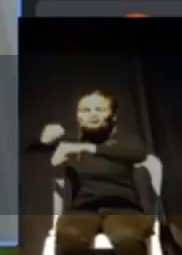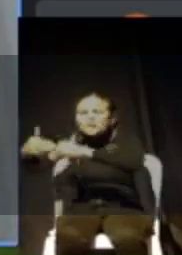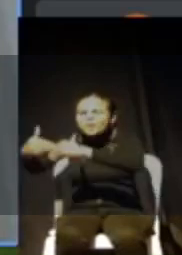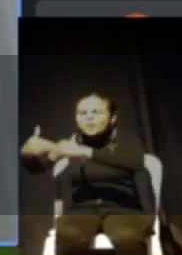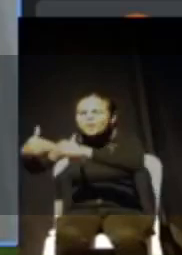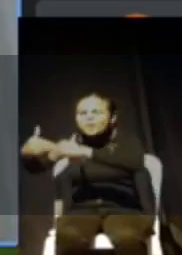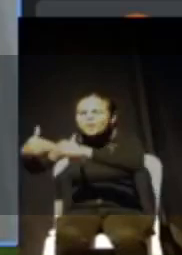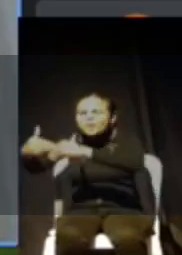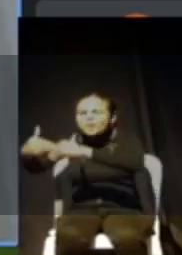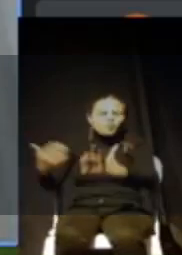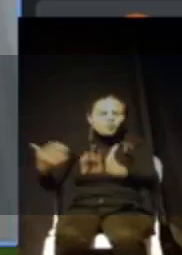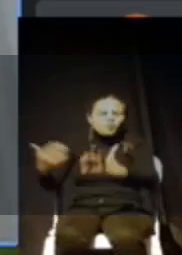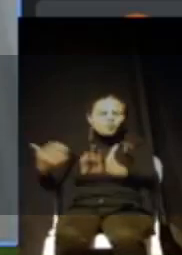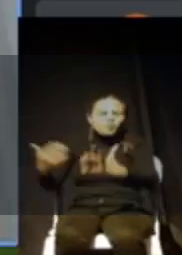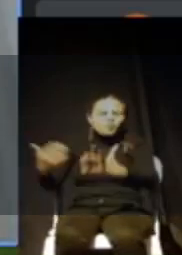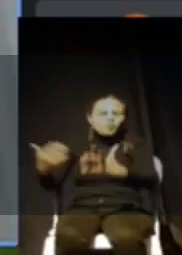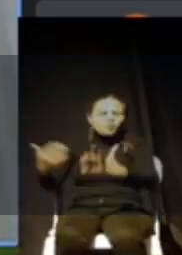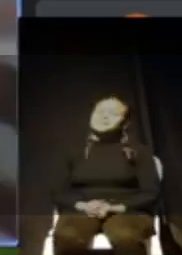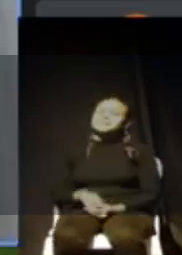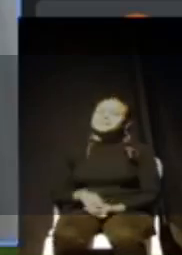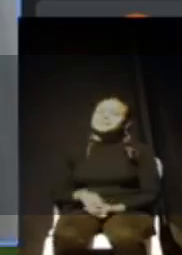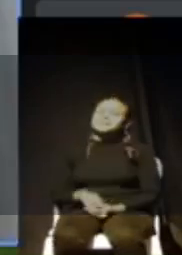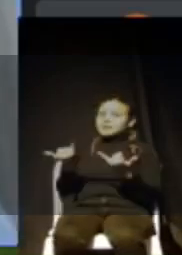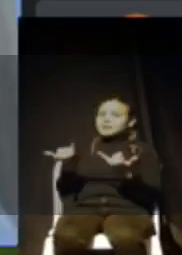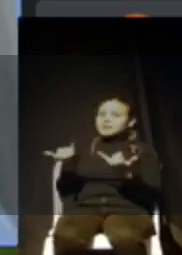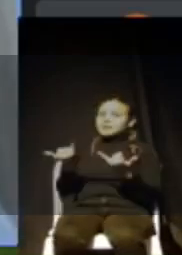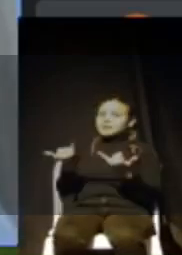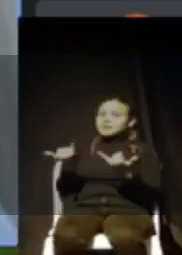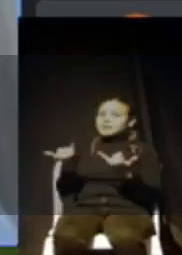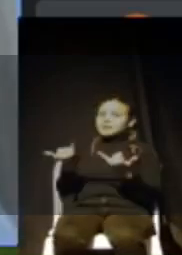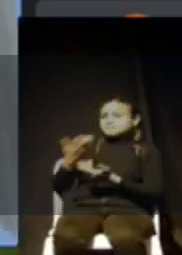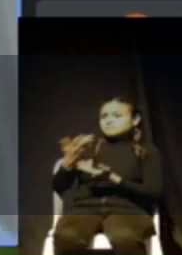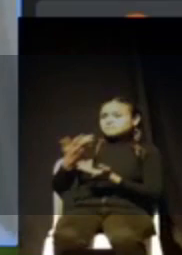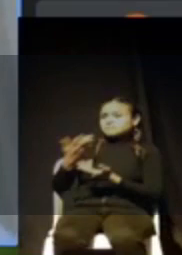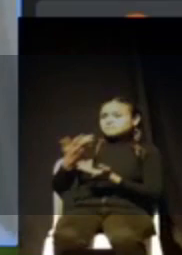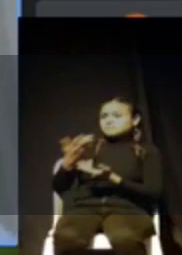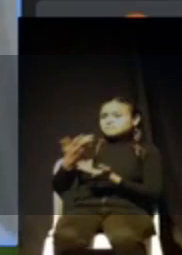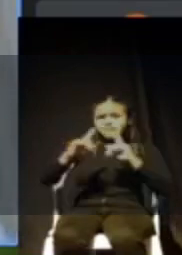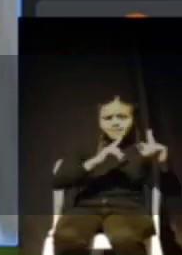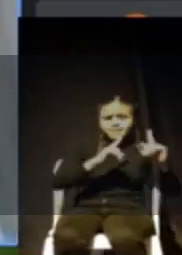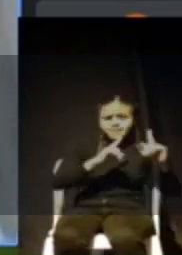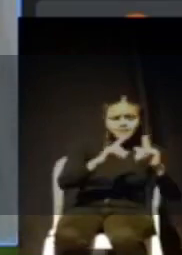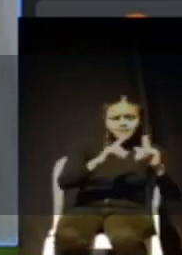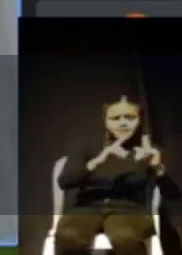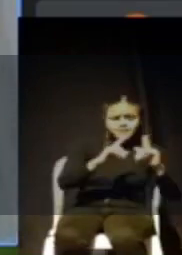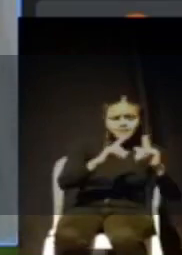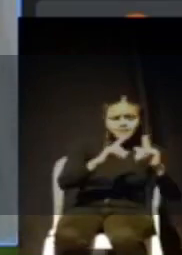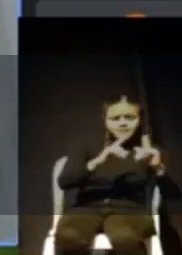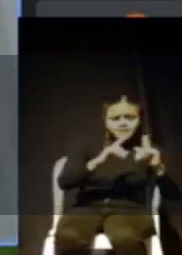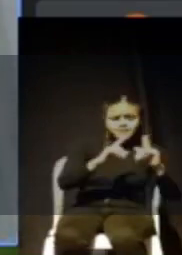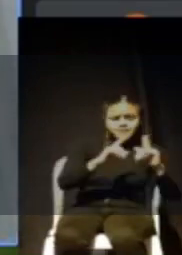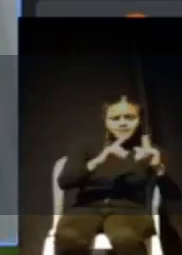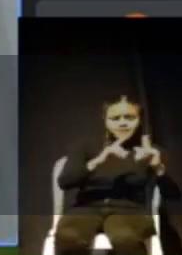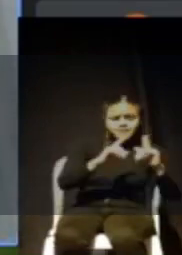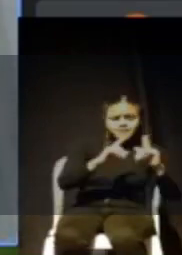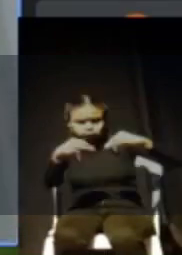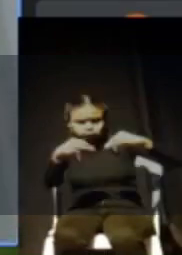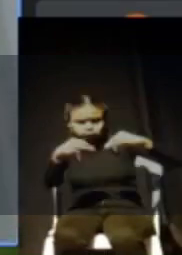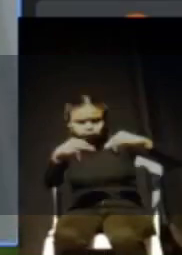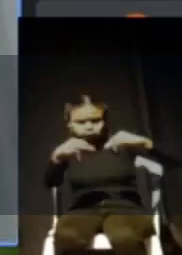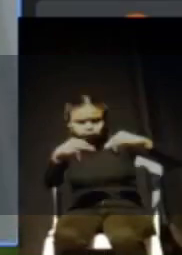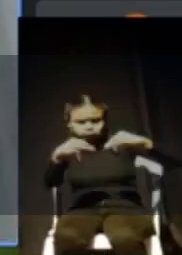Pero de la mano de esta dialéctica, o que, digamos, yo estoy construyendo, digamos, una idea de la poliléctica, emerge la perspectiva